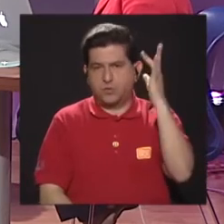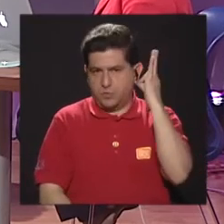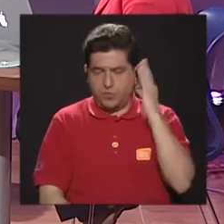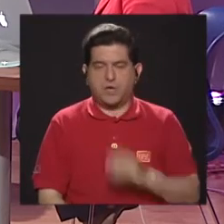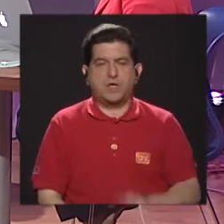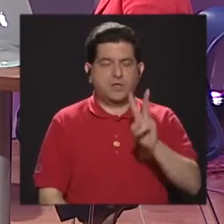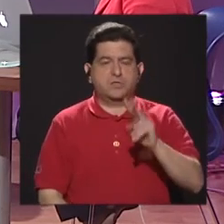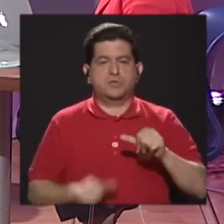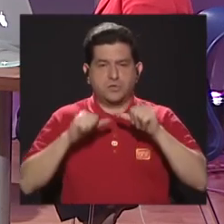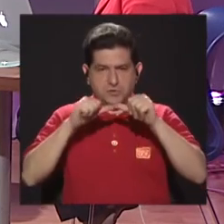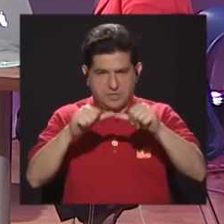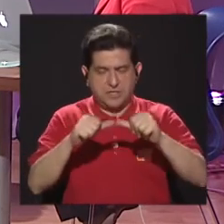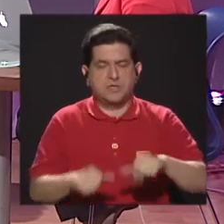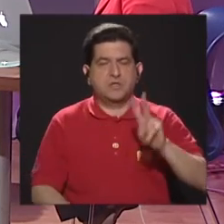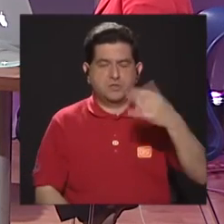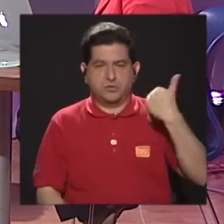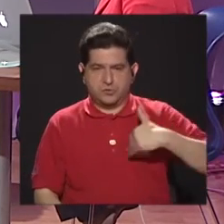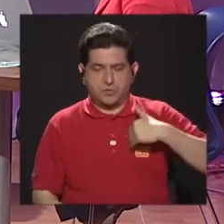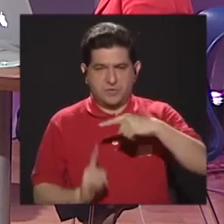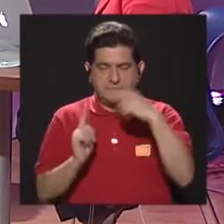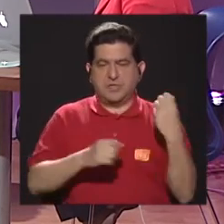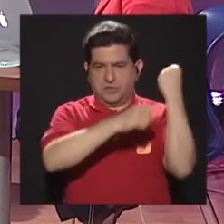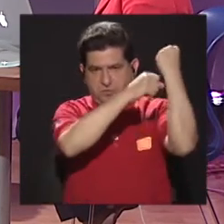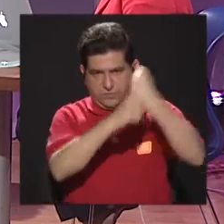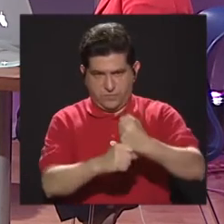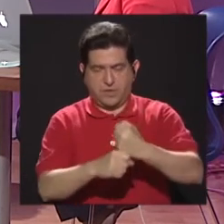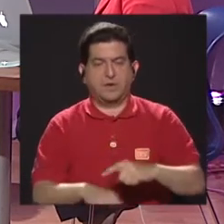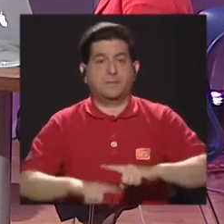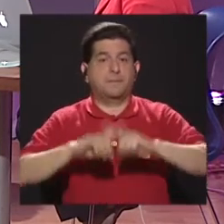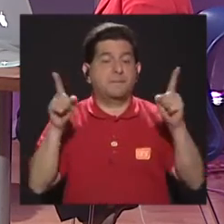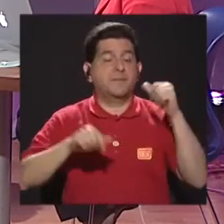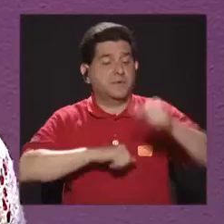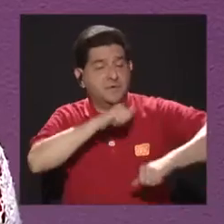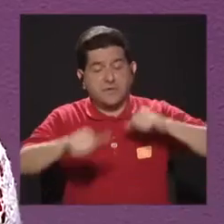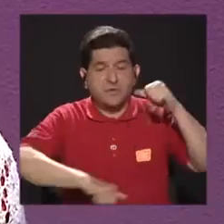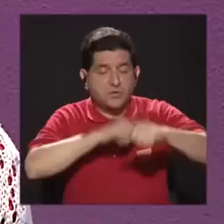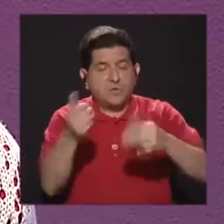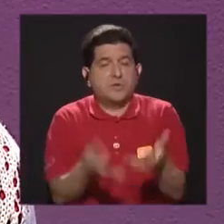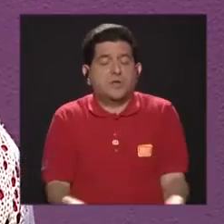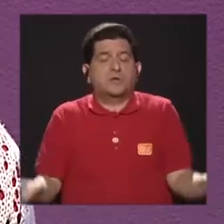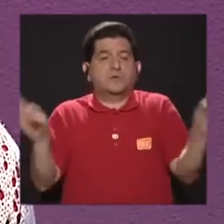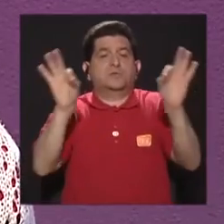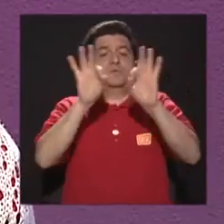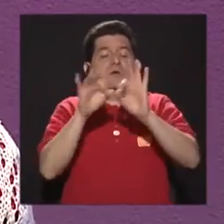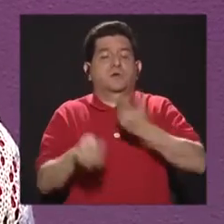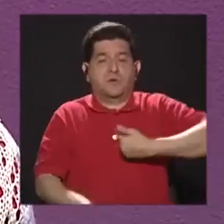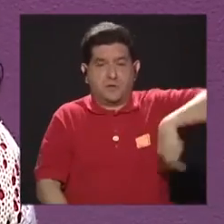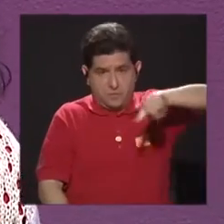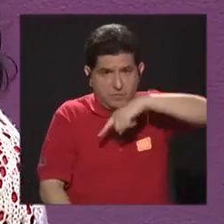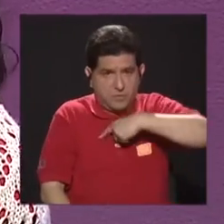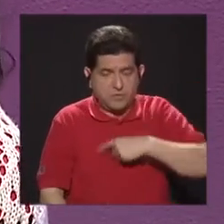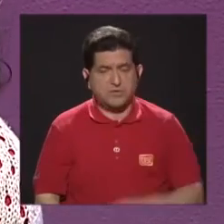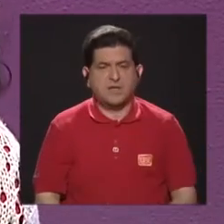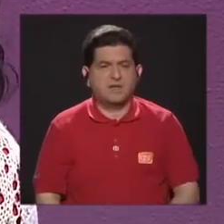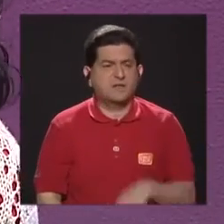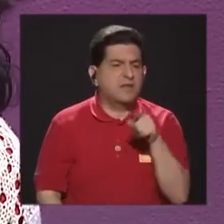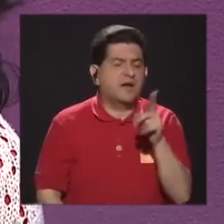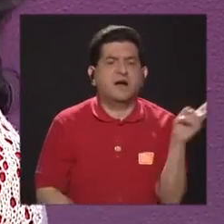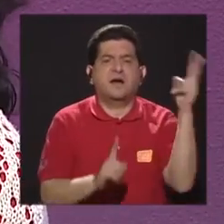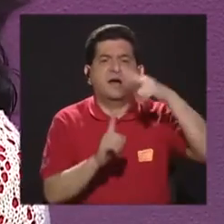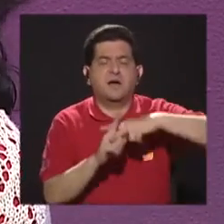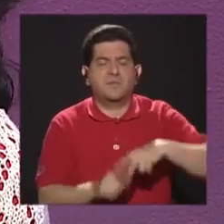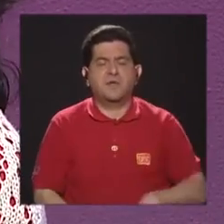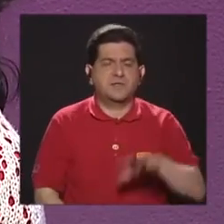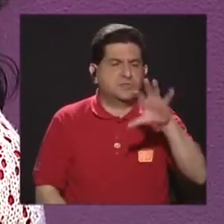y dos periodos dos hombres, eso desde que se fundó. Pero la lucha fundamental para nosotras en este momento tiene que ver con la aplicación de